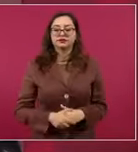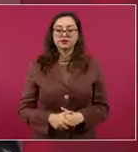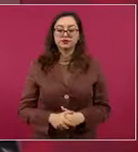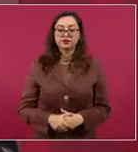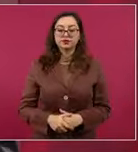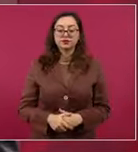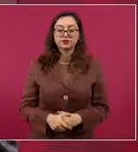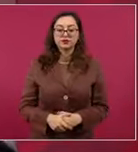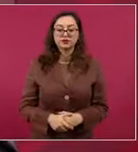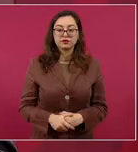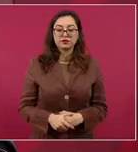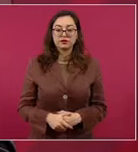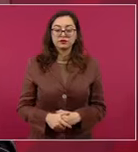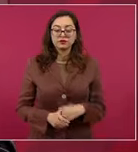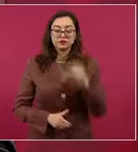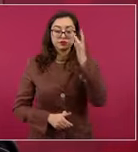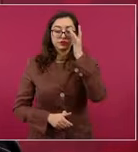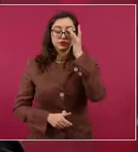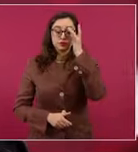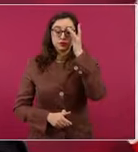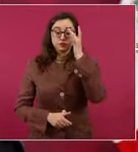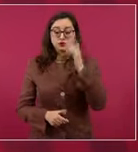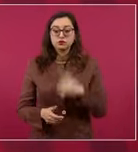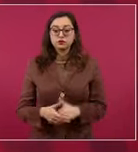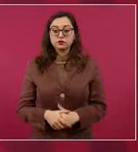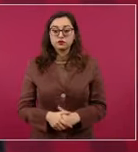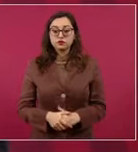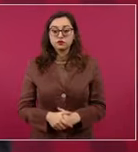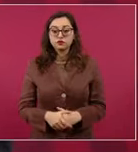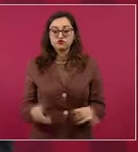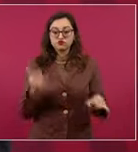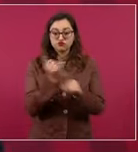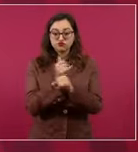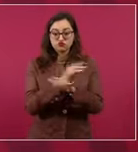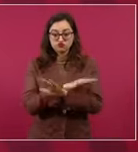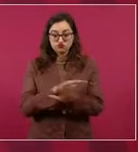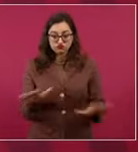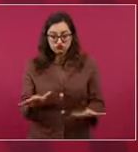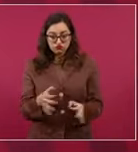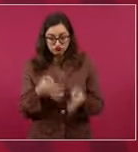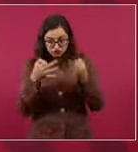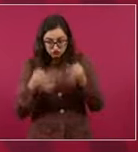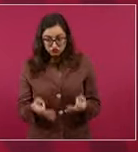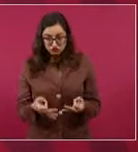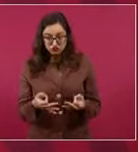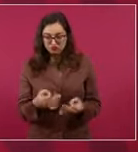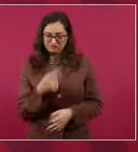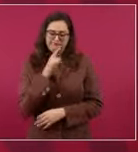No informan más que lo que le conviene